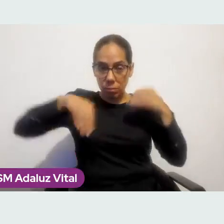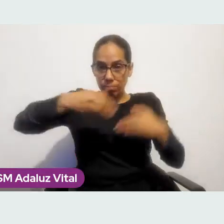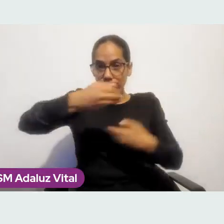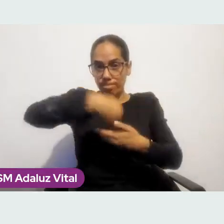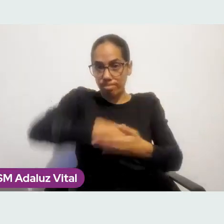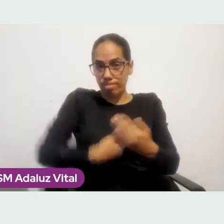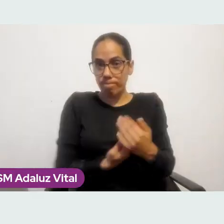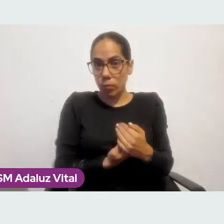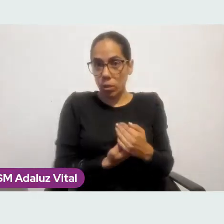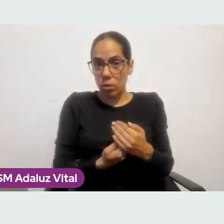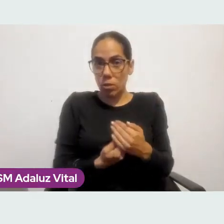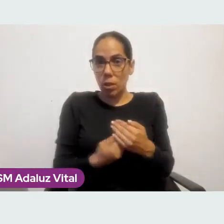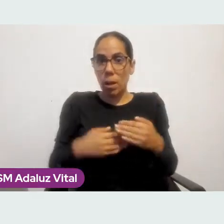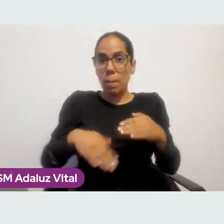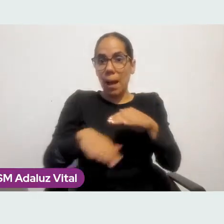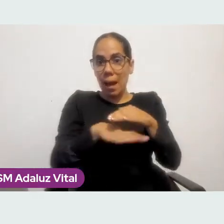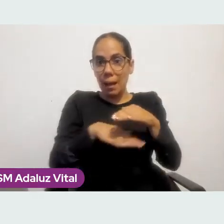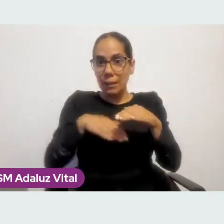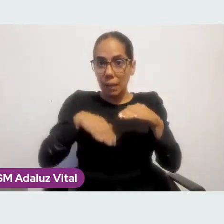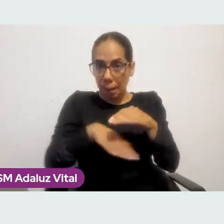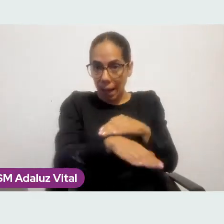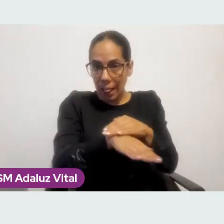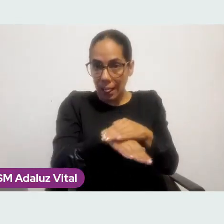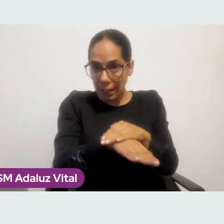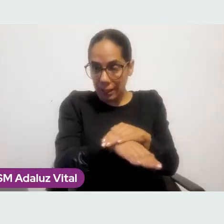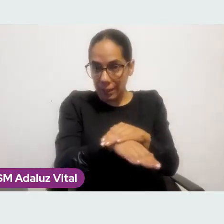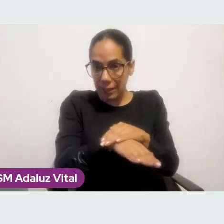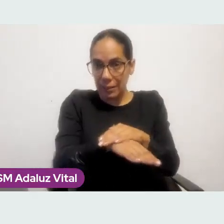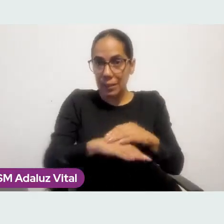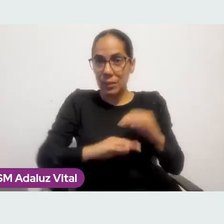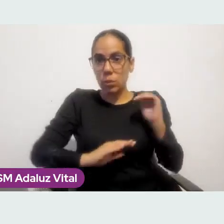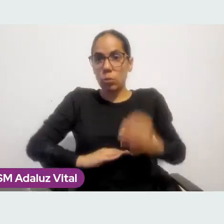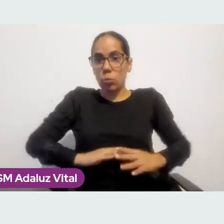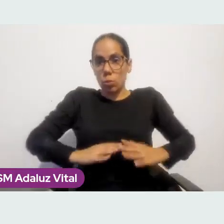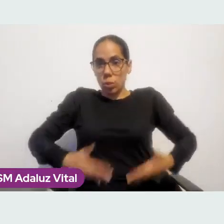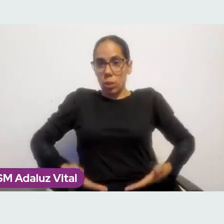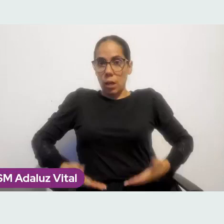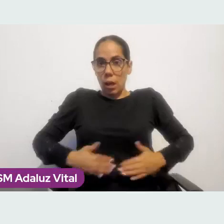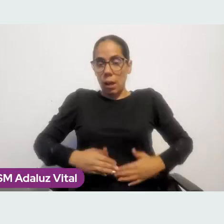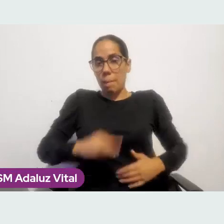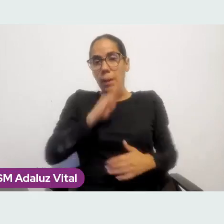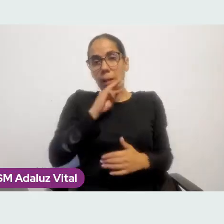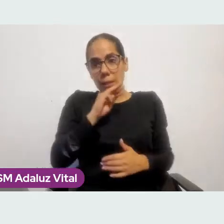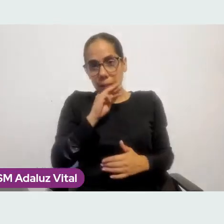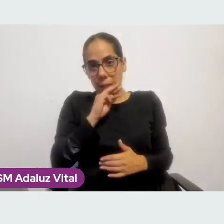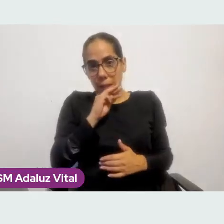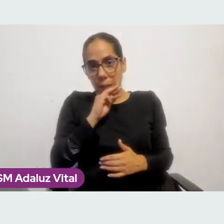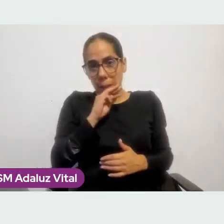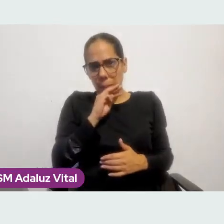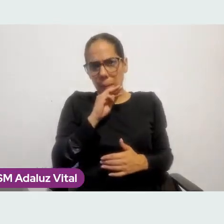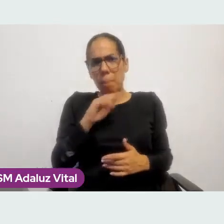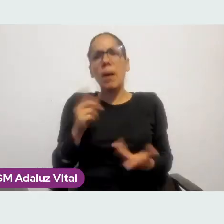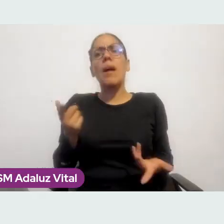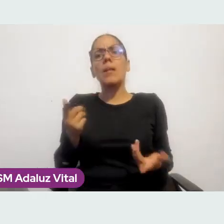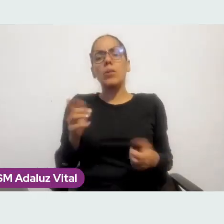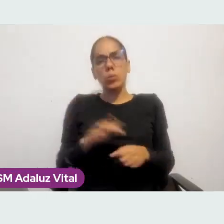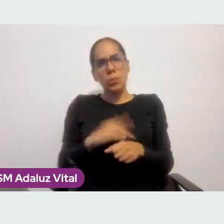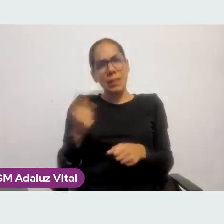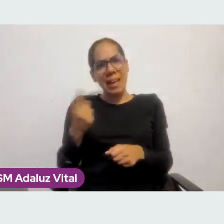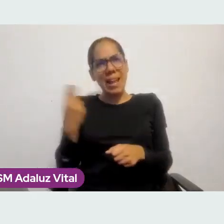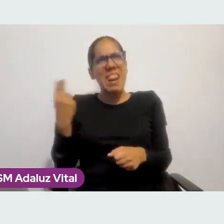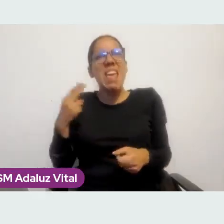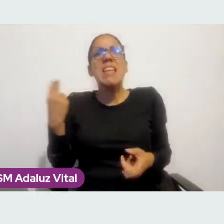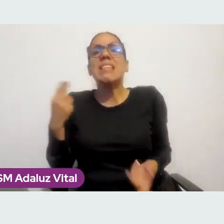¿Qué pasa con alguien que sufre de migraña? Pues tiene que estar en un ambiente cálido, tiene que estar en un